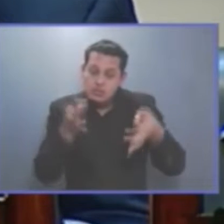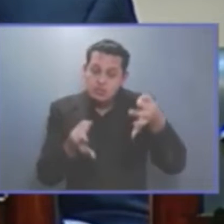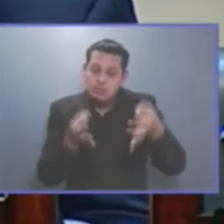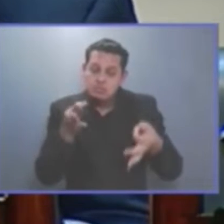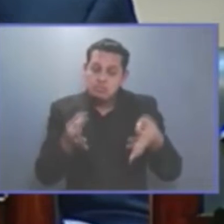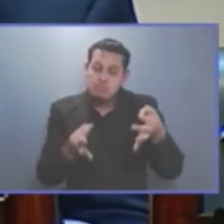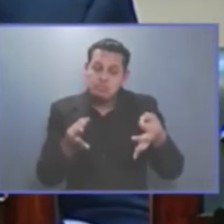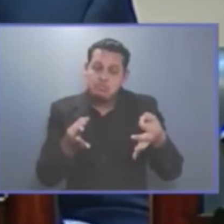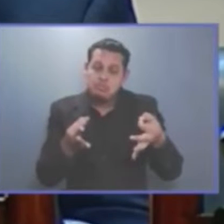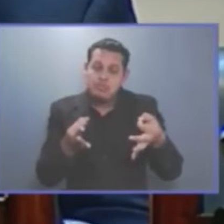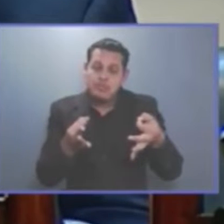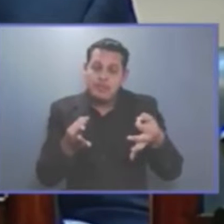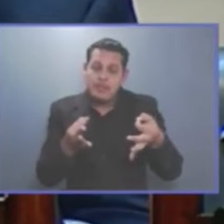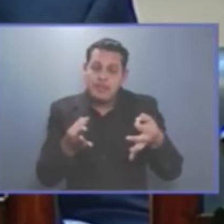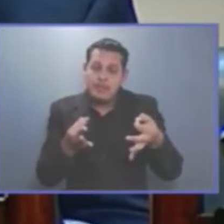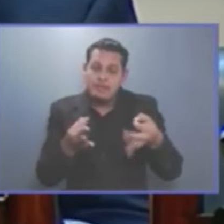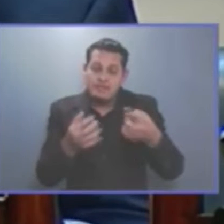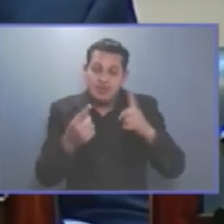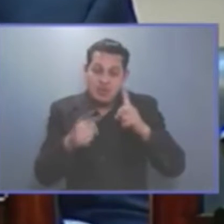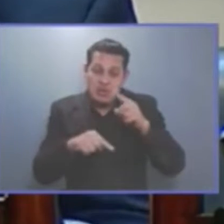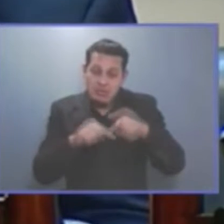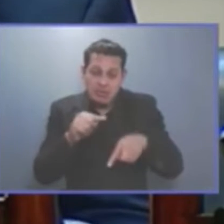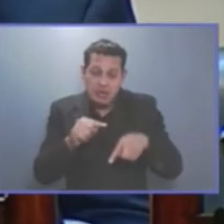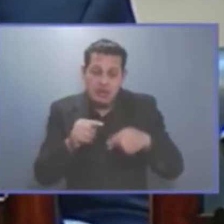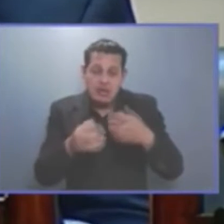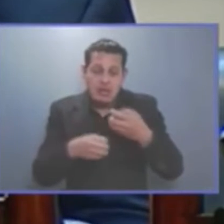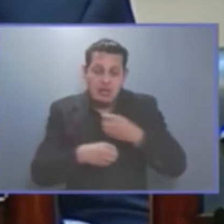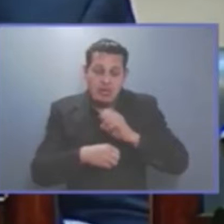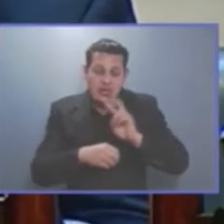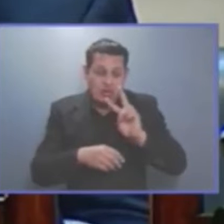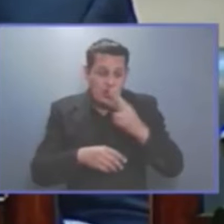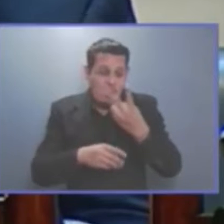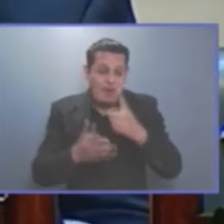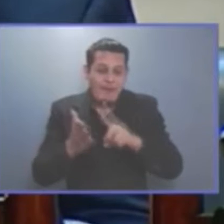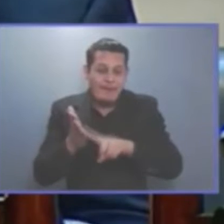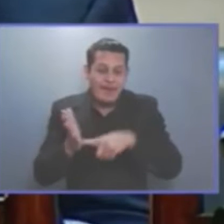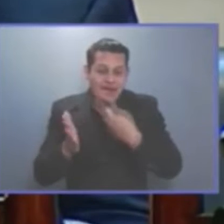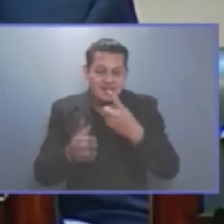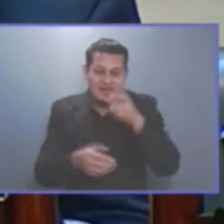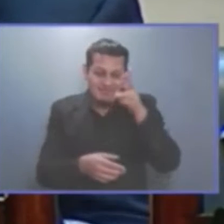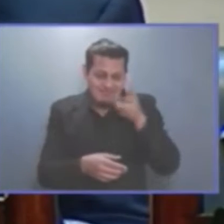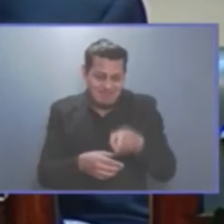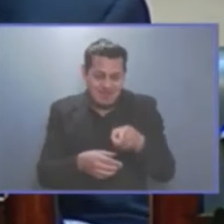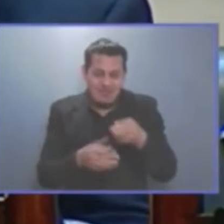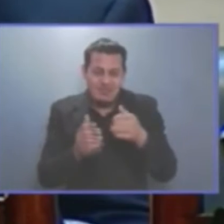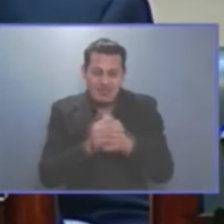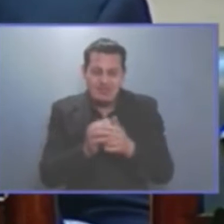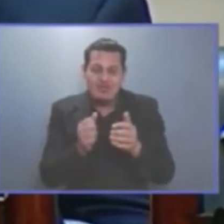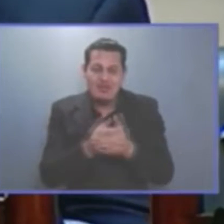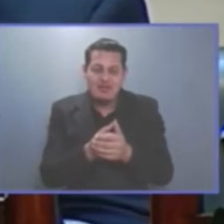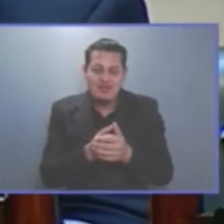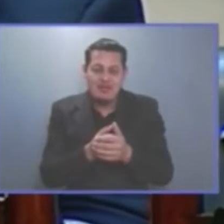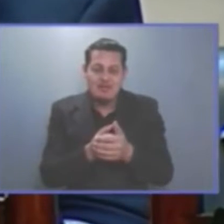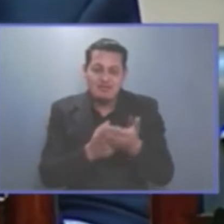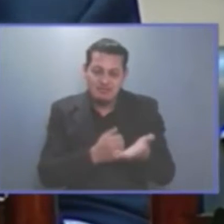leyes ni puede ser enjuiciada dos veces por la misma causa